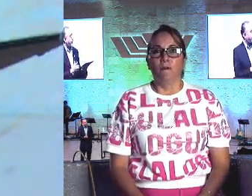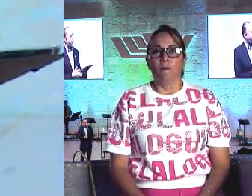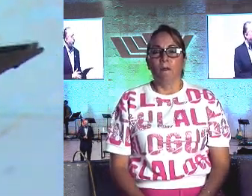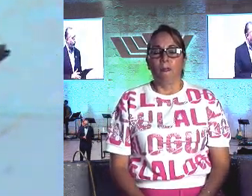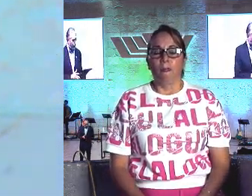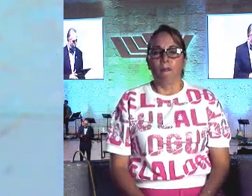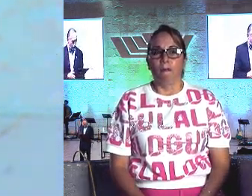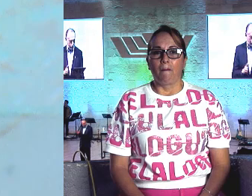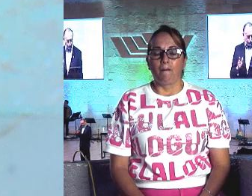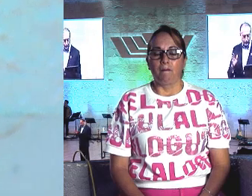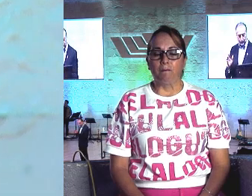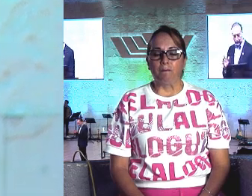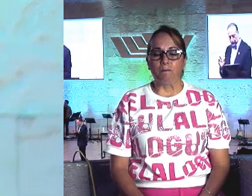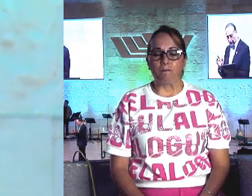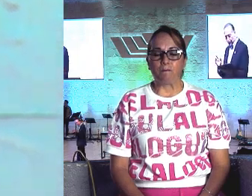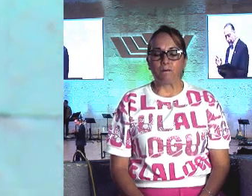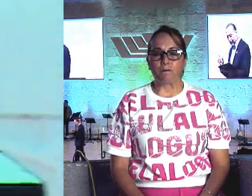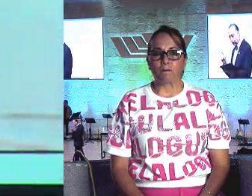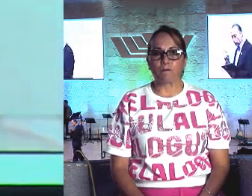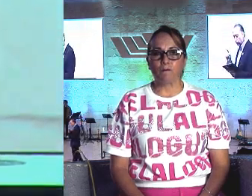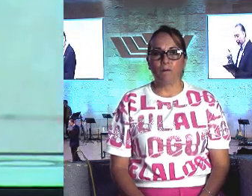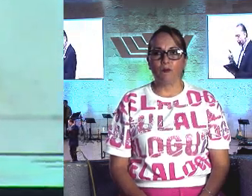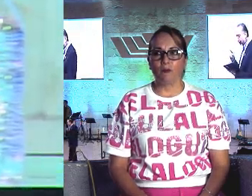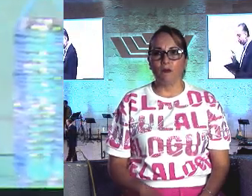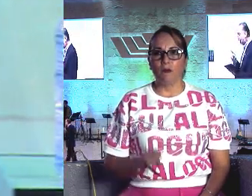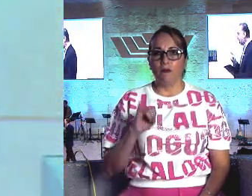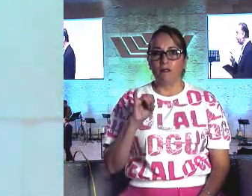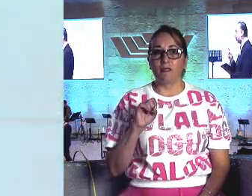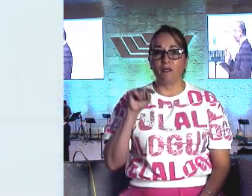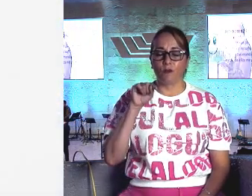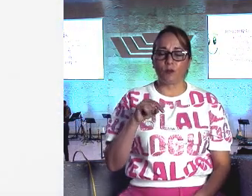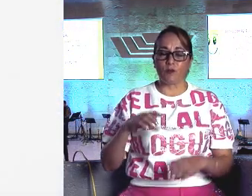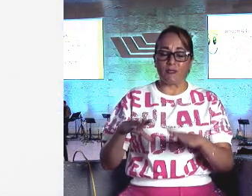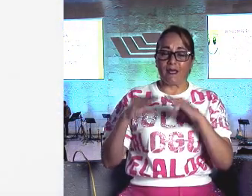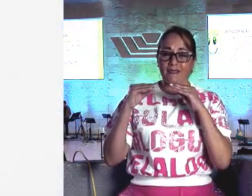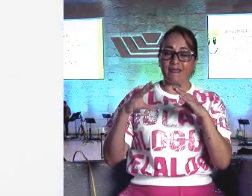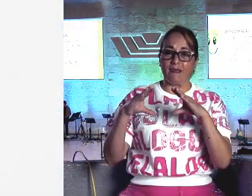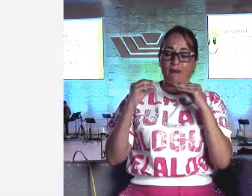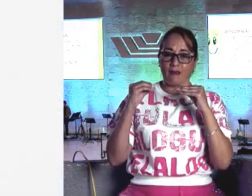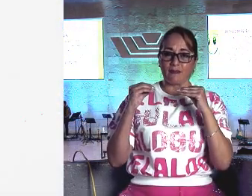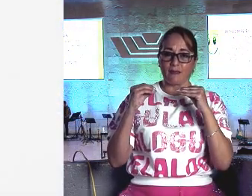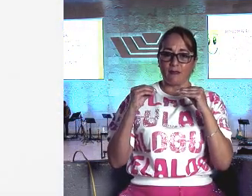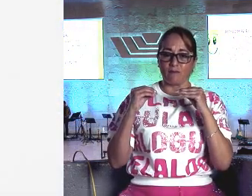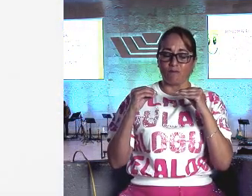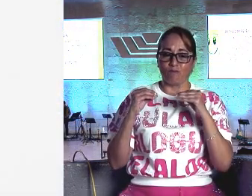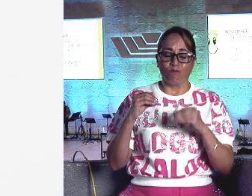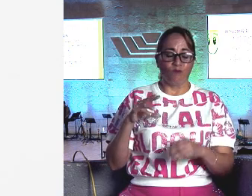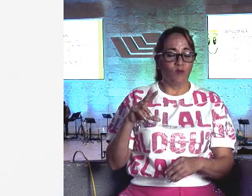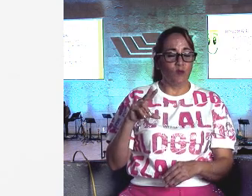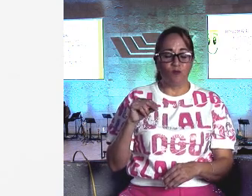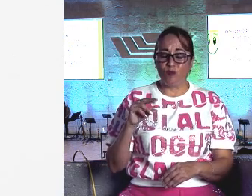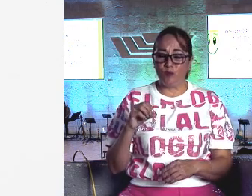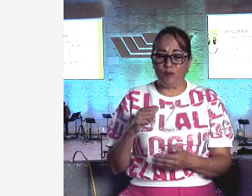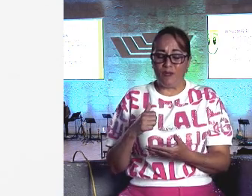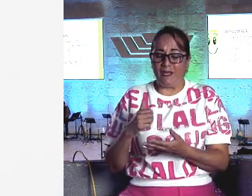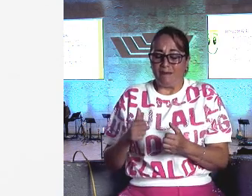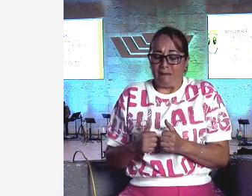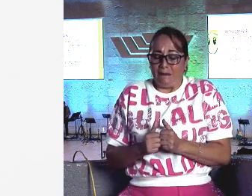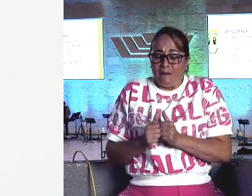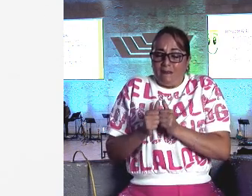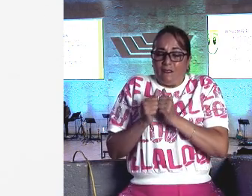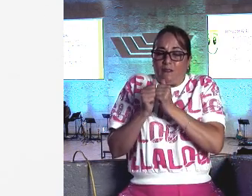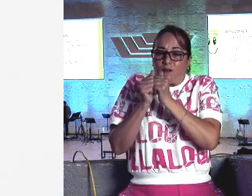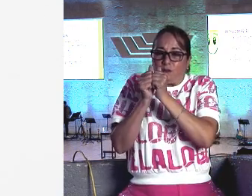a través de los salmos. Si tus enseñanzas no me hubieran sostenido con